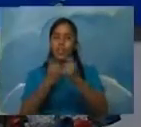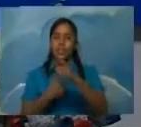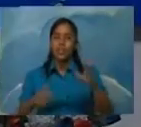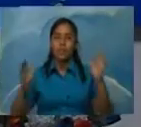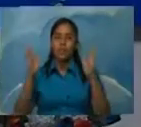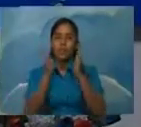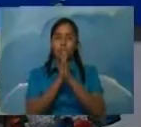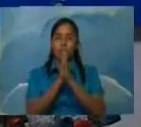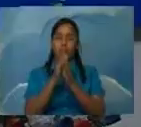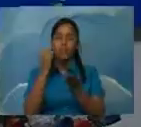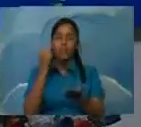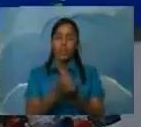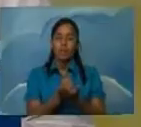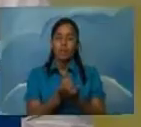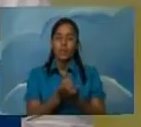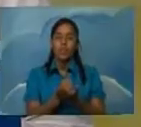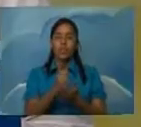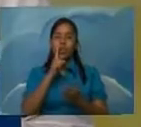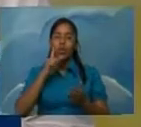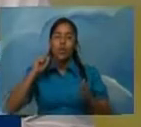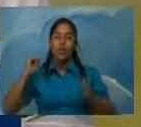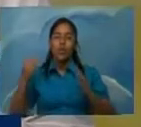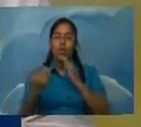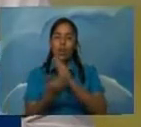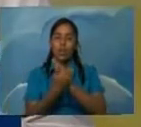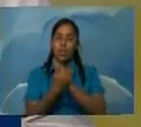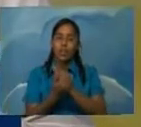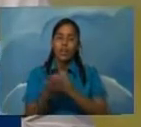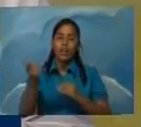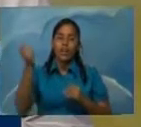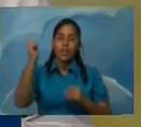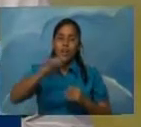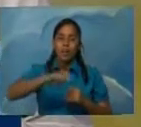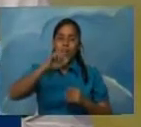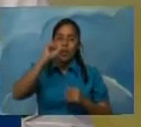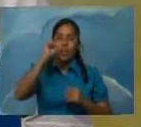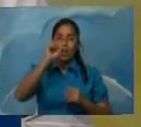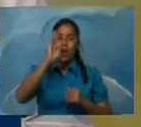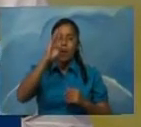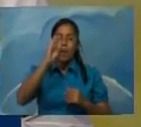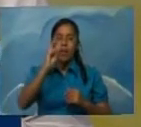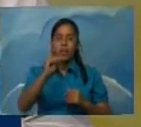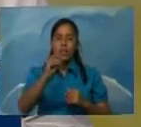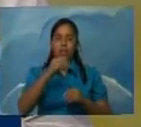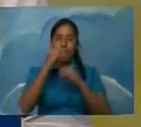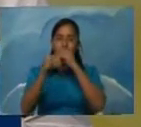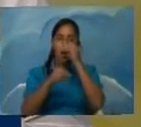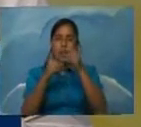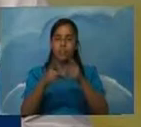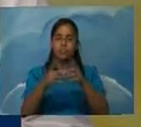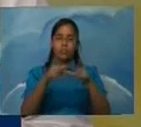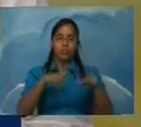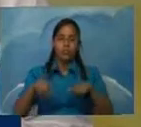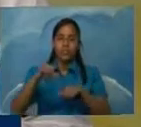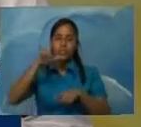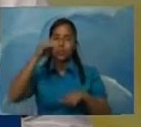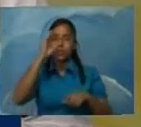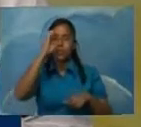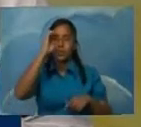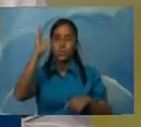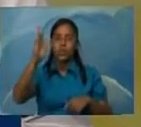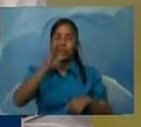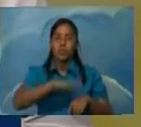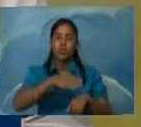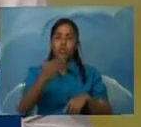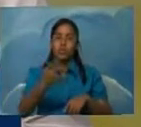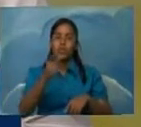Espíritu Santo. Amén. Amén. Guardarás el mes de Abib y harás Pascua a Jehová tu Dios, porque en el